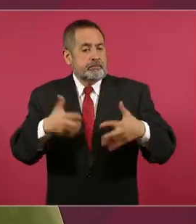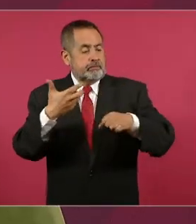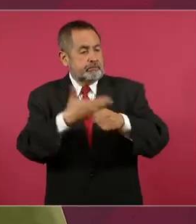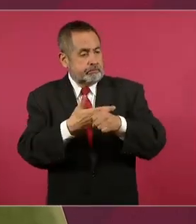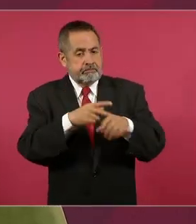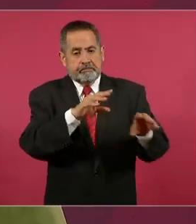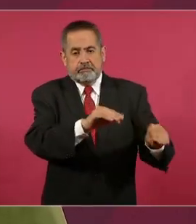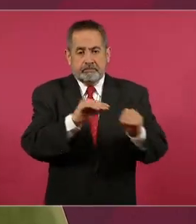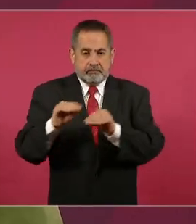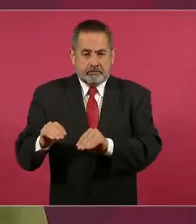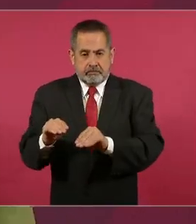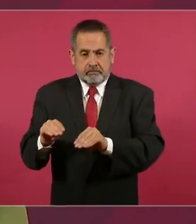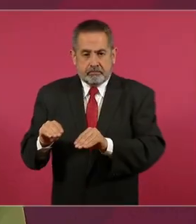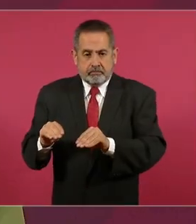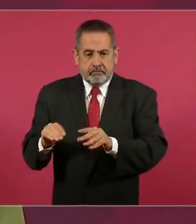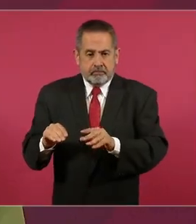¿no?,